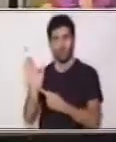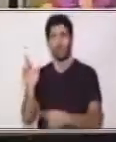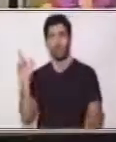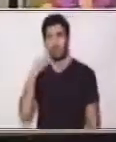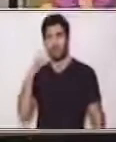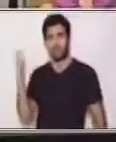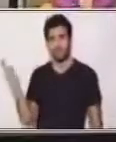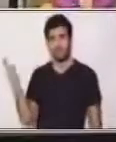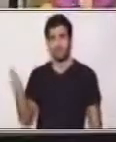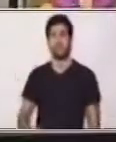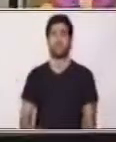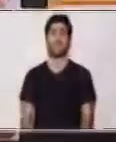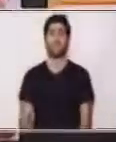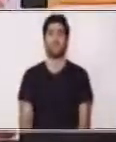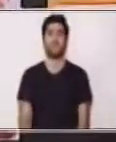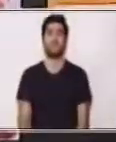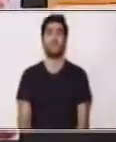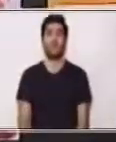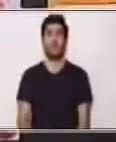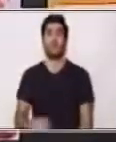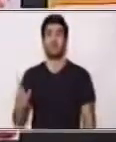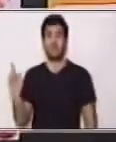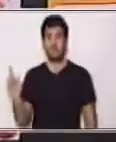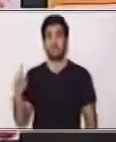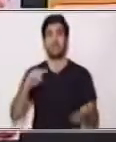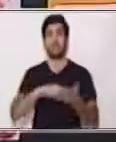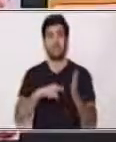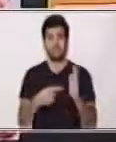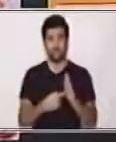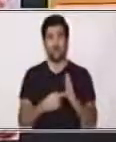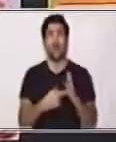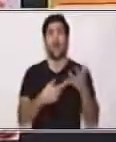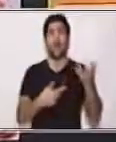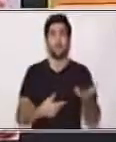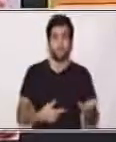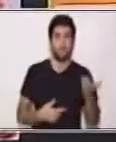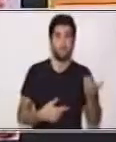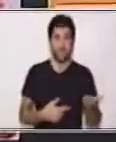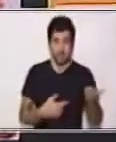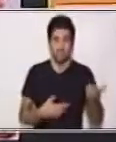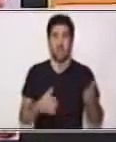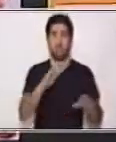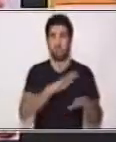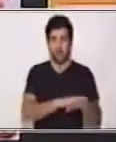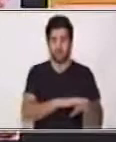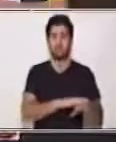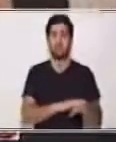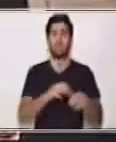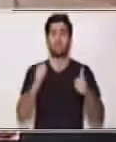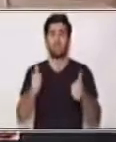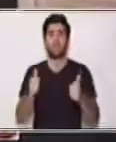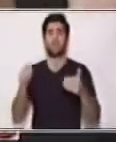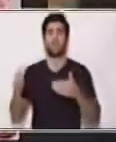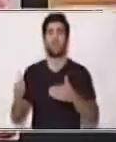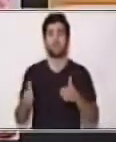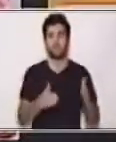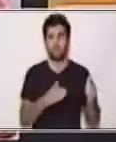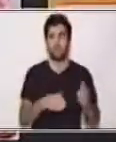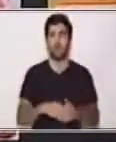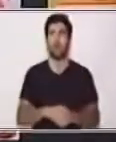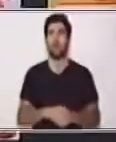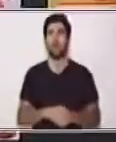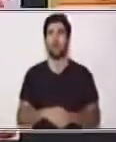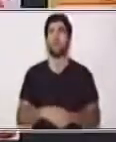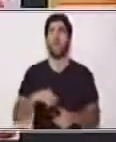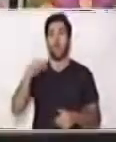el que más te guste, que quiere decir que este tiene mayor peso. Muy bien. Vamos entonces con